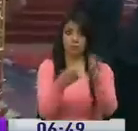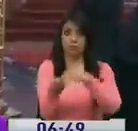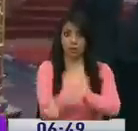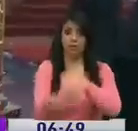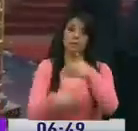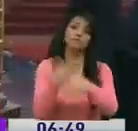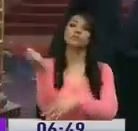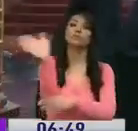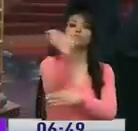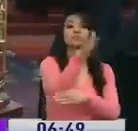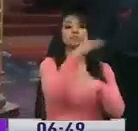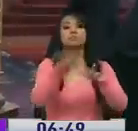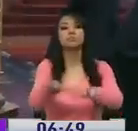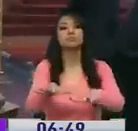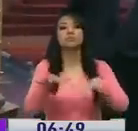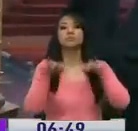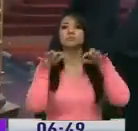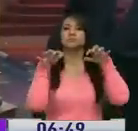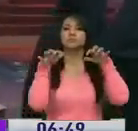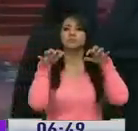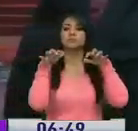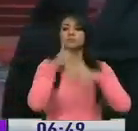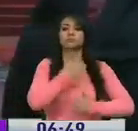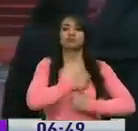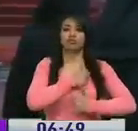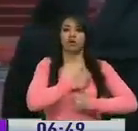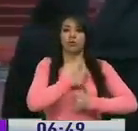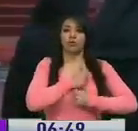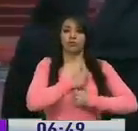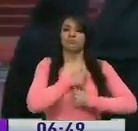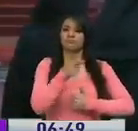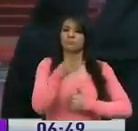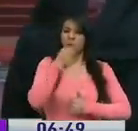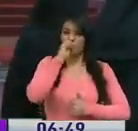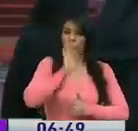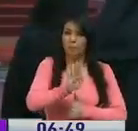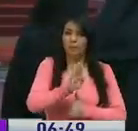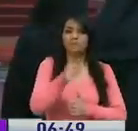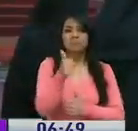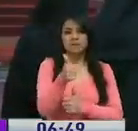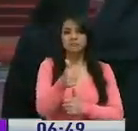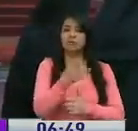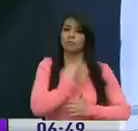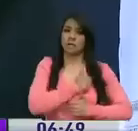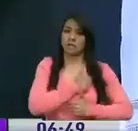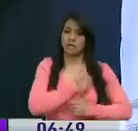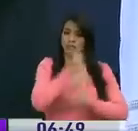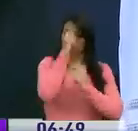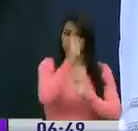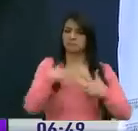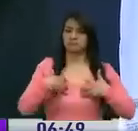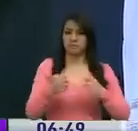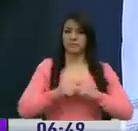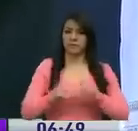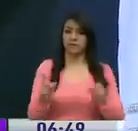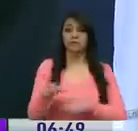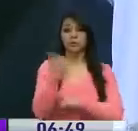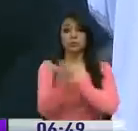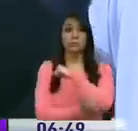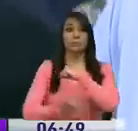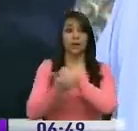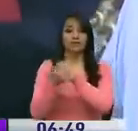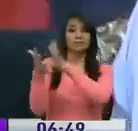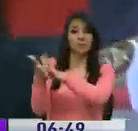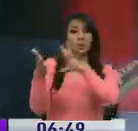la legión romana para transmitir a los soldados la valentía espíritu y los valores del militar fallecido Aunque otros países han intentado